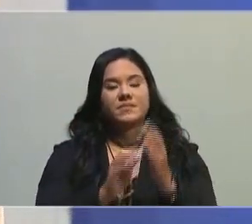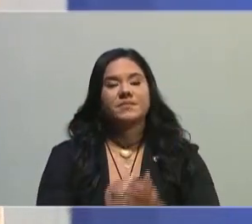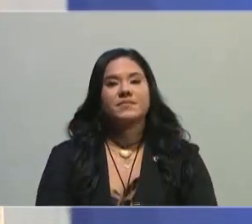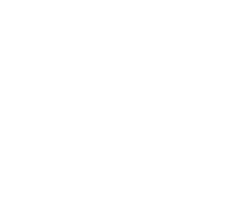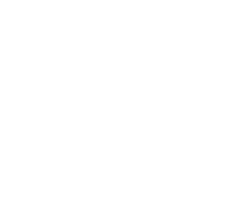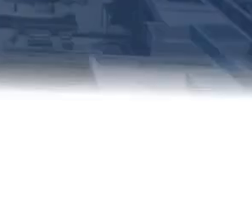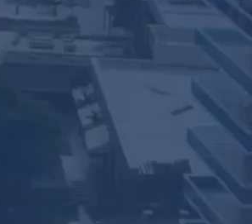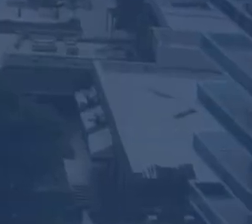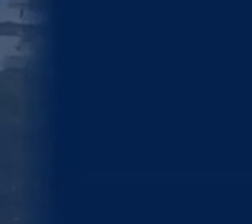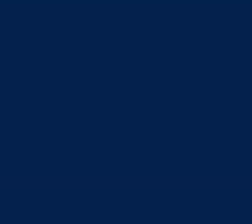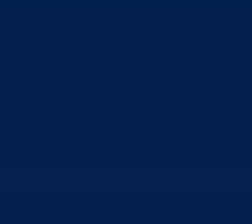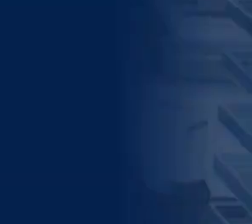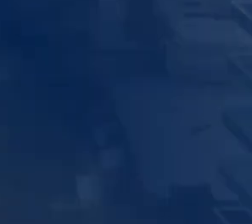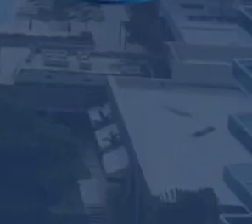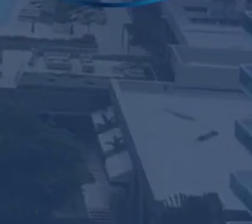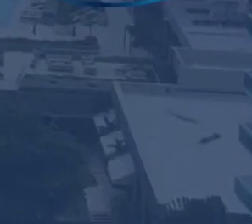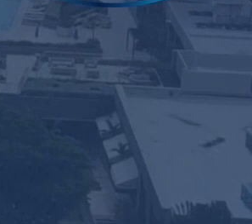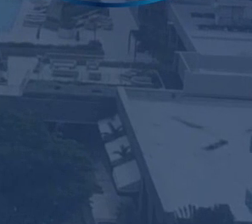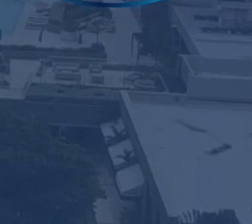a